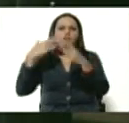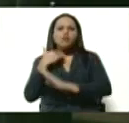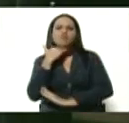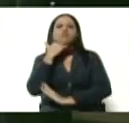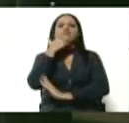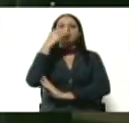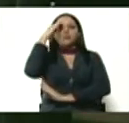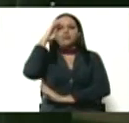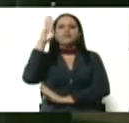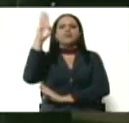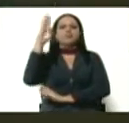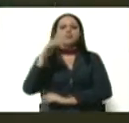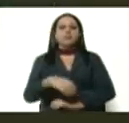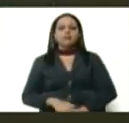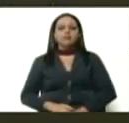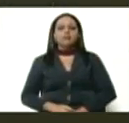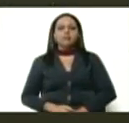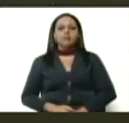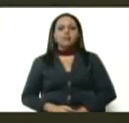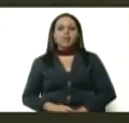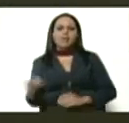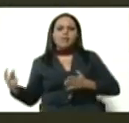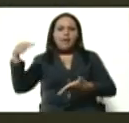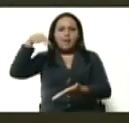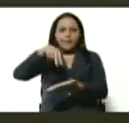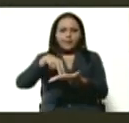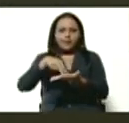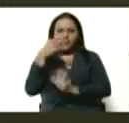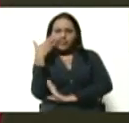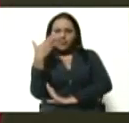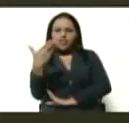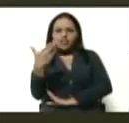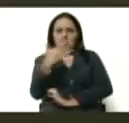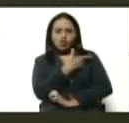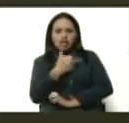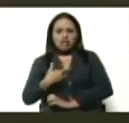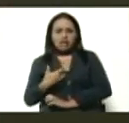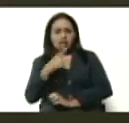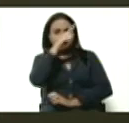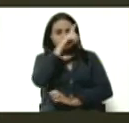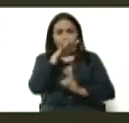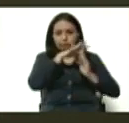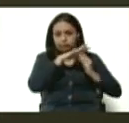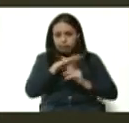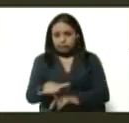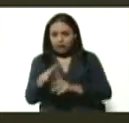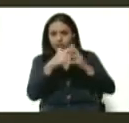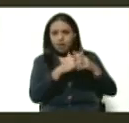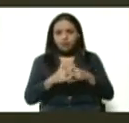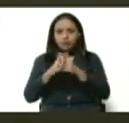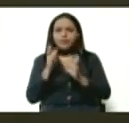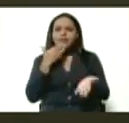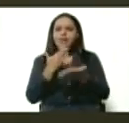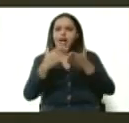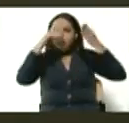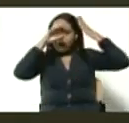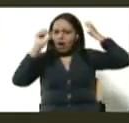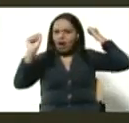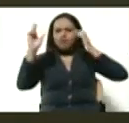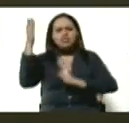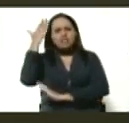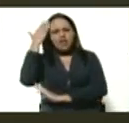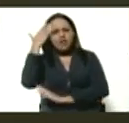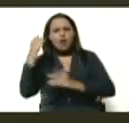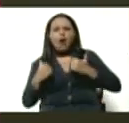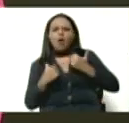con la frente muy en alto, de pie frente a esas pretensiones imperiales. Gracias, embajador, porque sabemos del